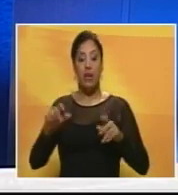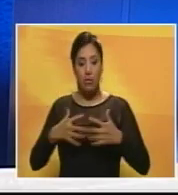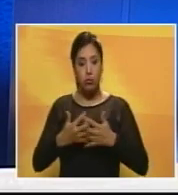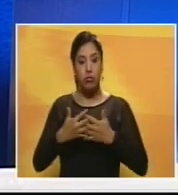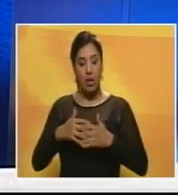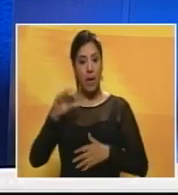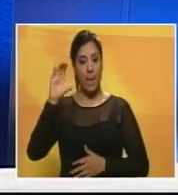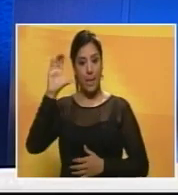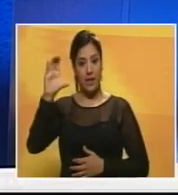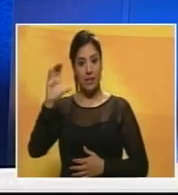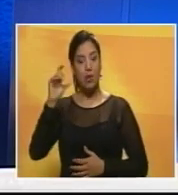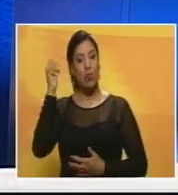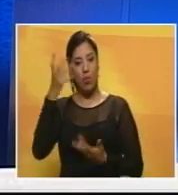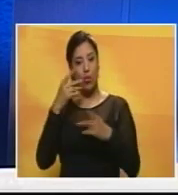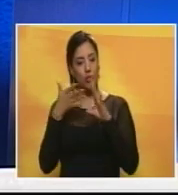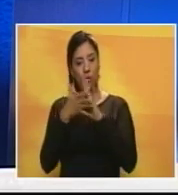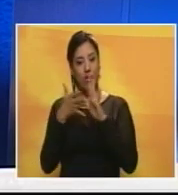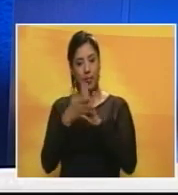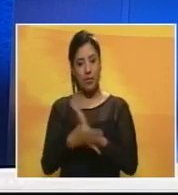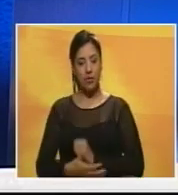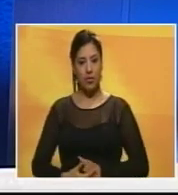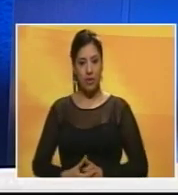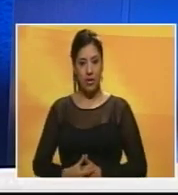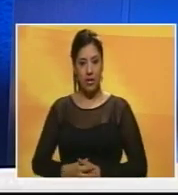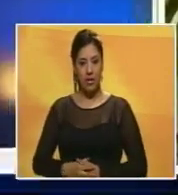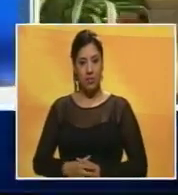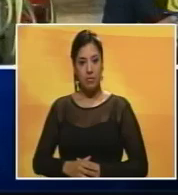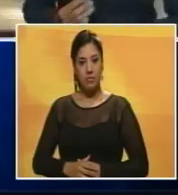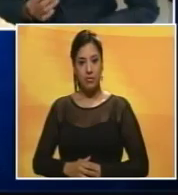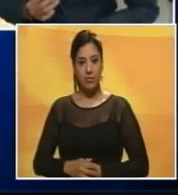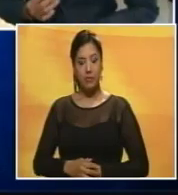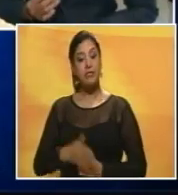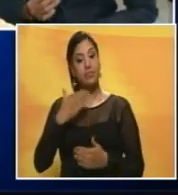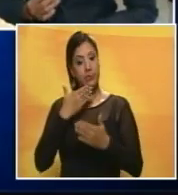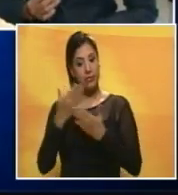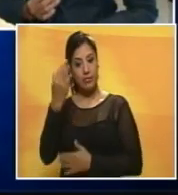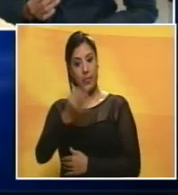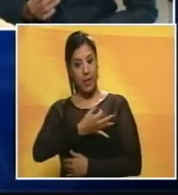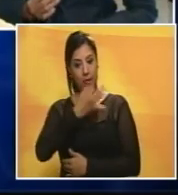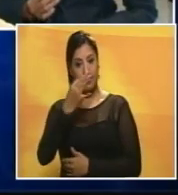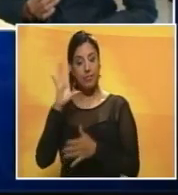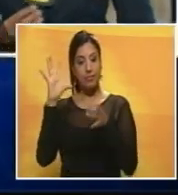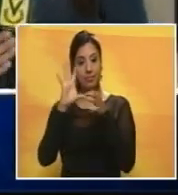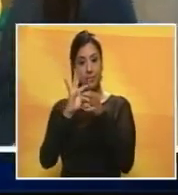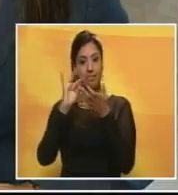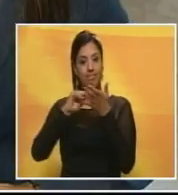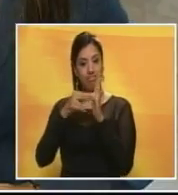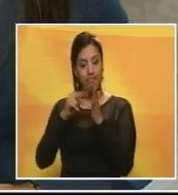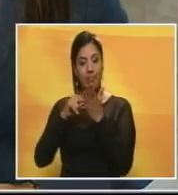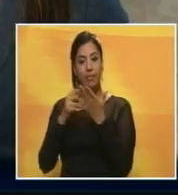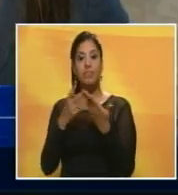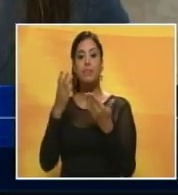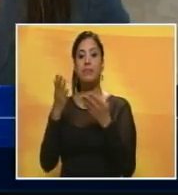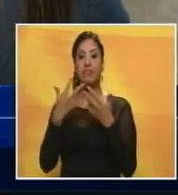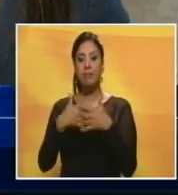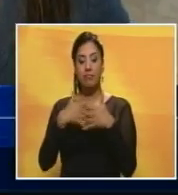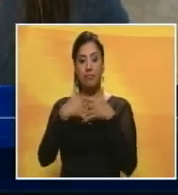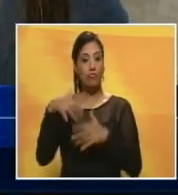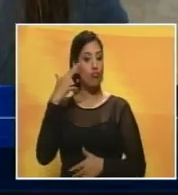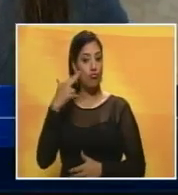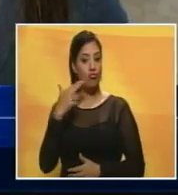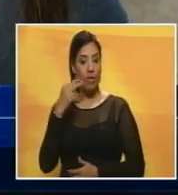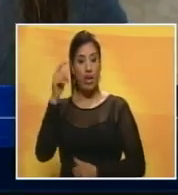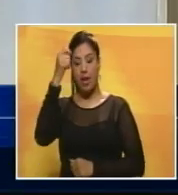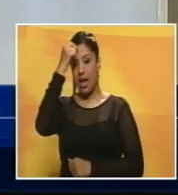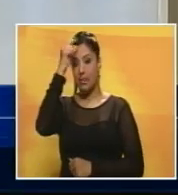la economía del país. Lirio Pérez nos tiene más detalles. Gracias, buenas tardes. La alianza estratégica entre empresarios bolivarianos